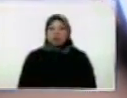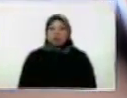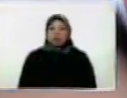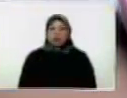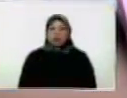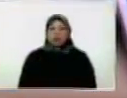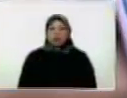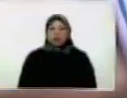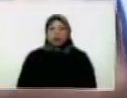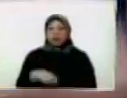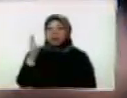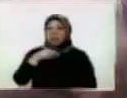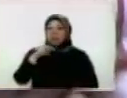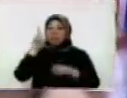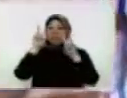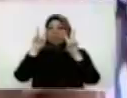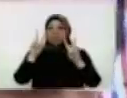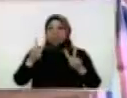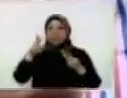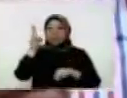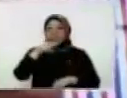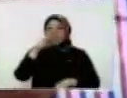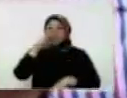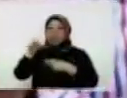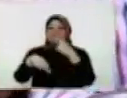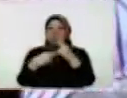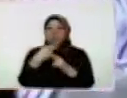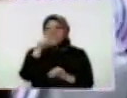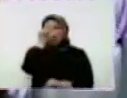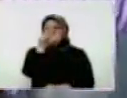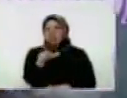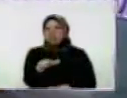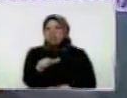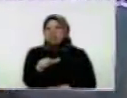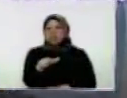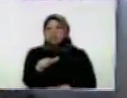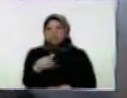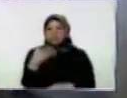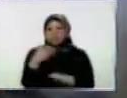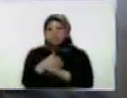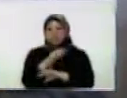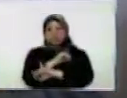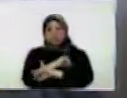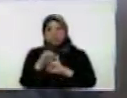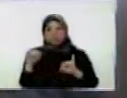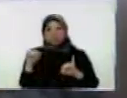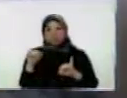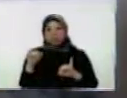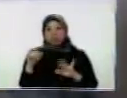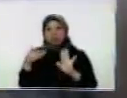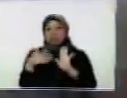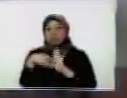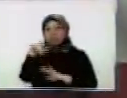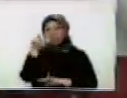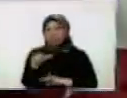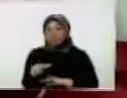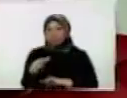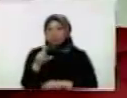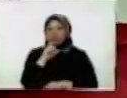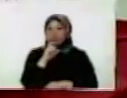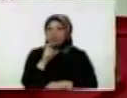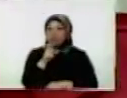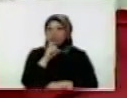como una amenaza, es una realidad. Ustedes vieron en 2002 cómo actuaron, ¿no? O sea, nos acordamos, ¿no? Cómo agarraron al compañero Blanco La Cruz, al compañero